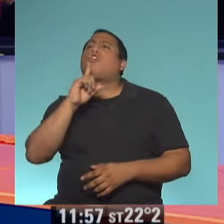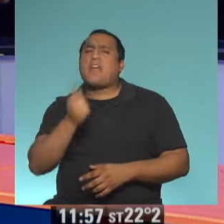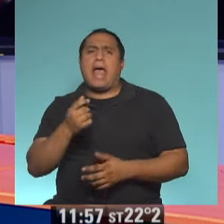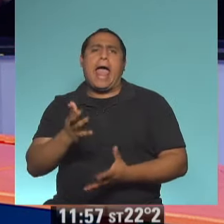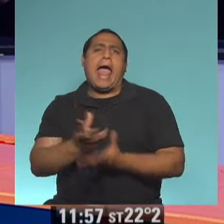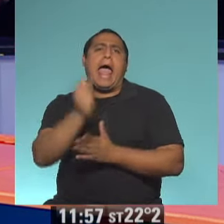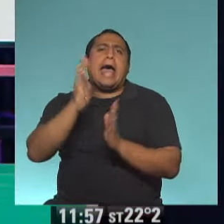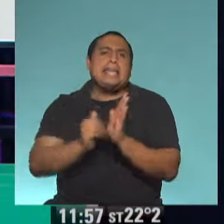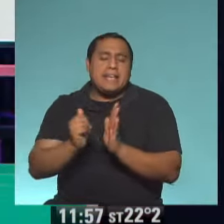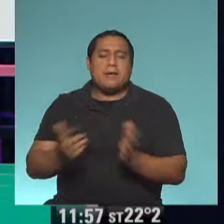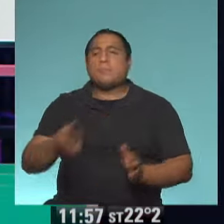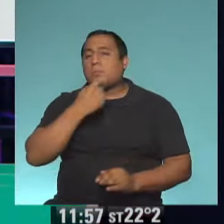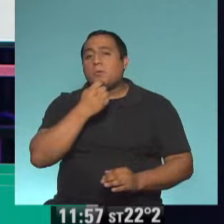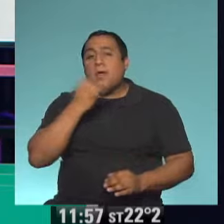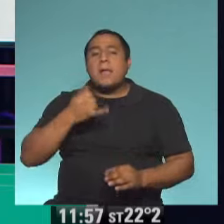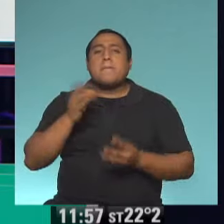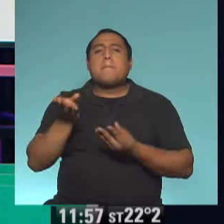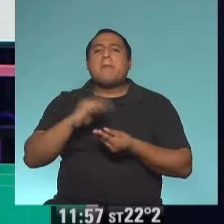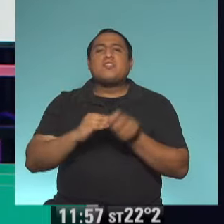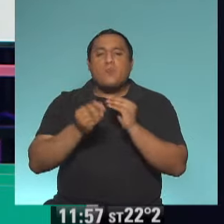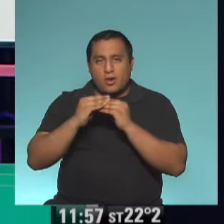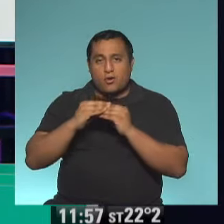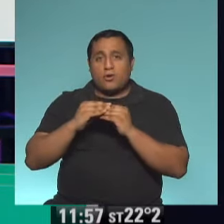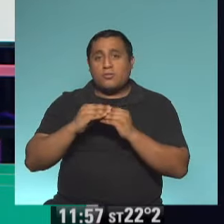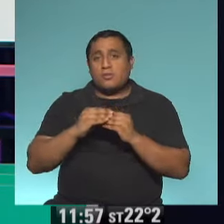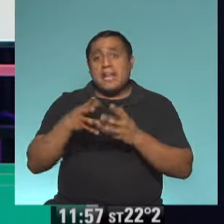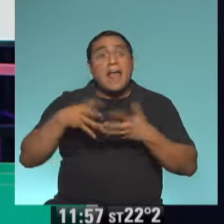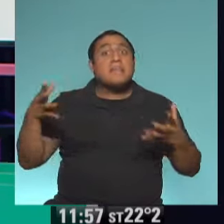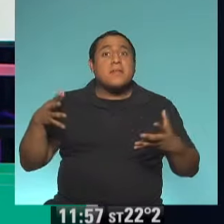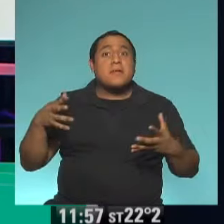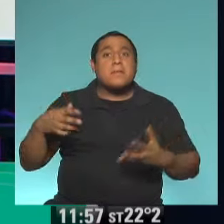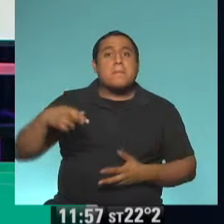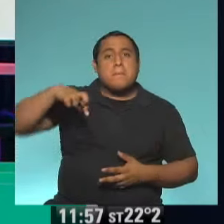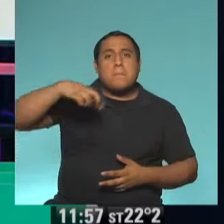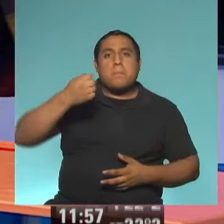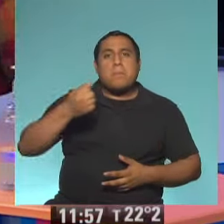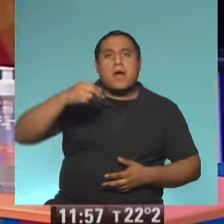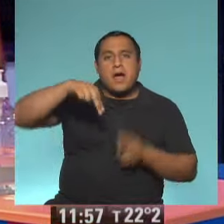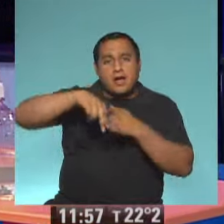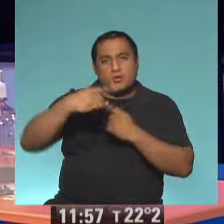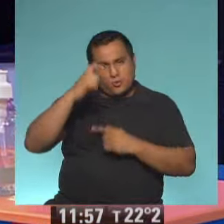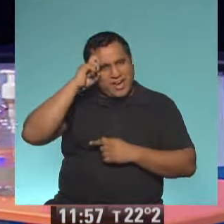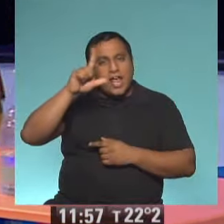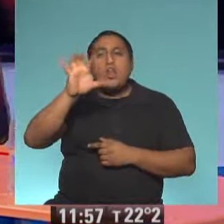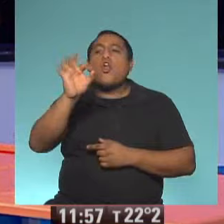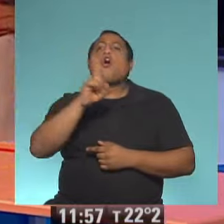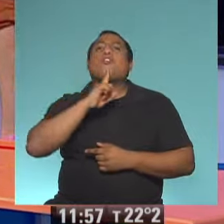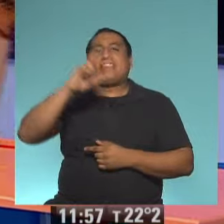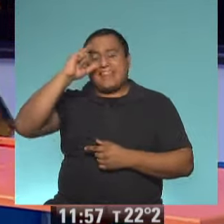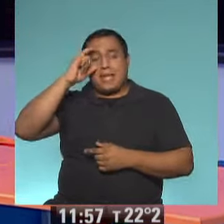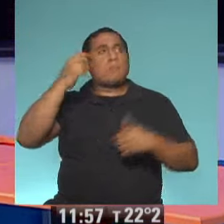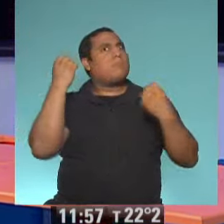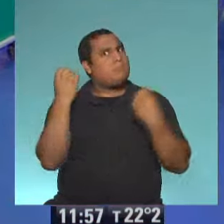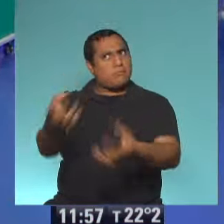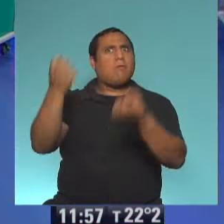si tengo un pañuelo muy grande, ¿cómo le digo? Pañuelote. Un pañuelote. Tal cual.